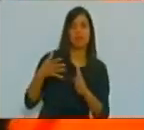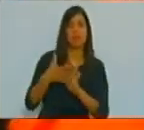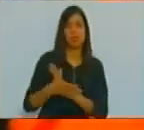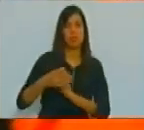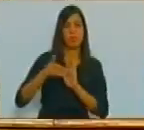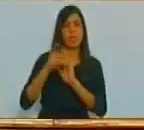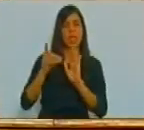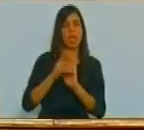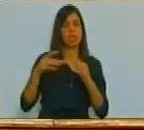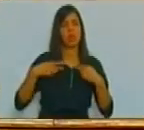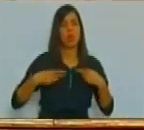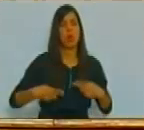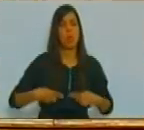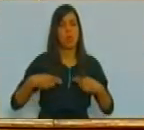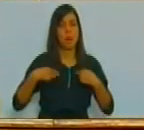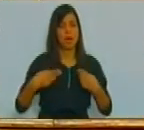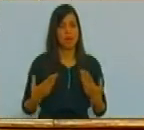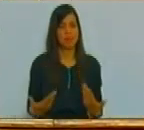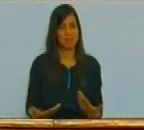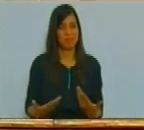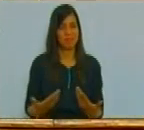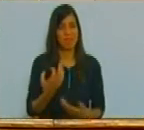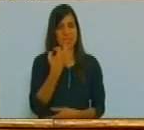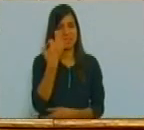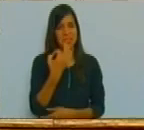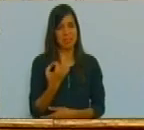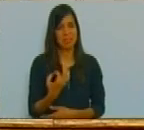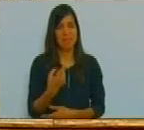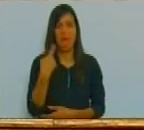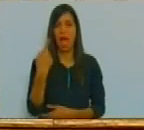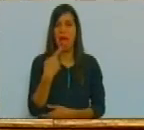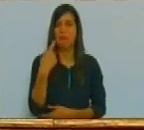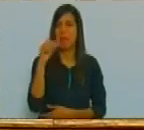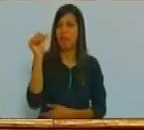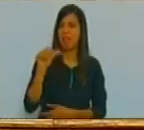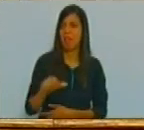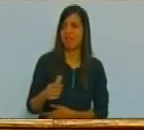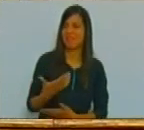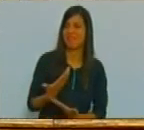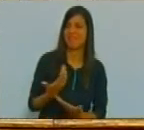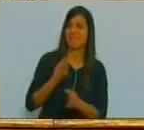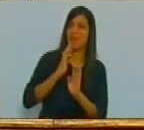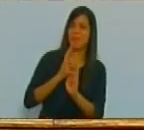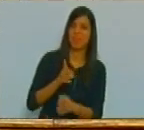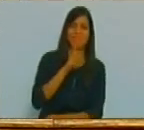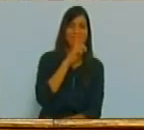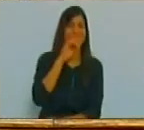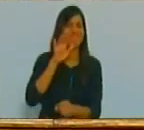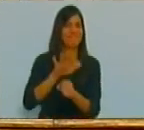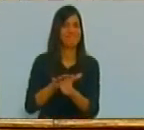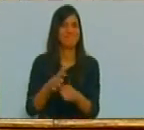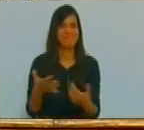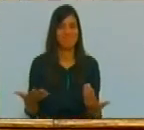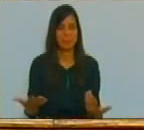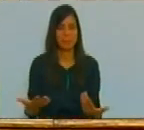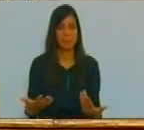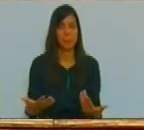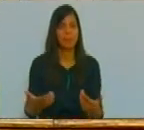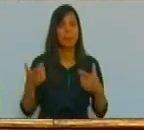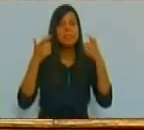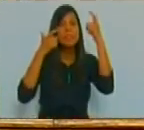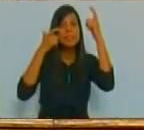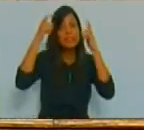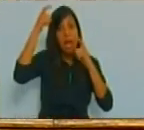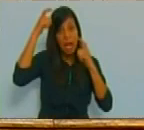de derecho humano que es lo cual realmente no vale la pena ni siquiera responderle chávez